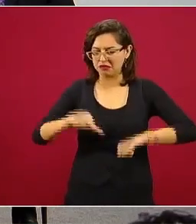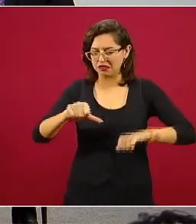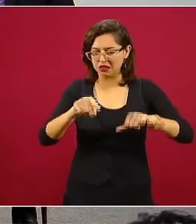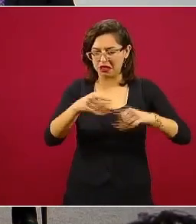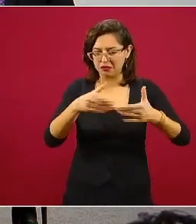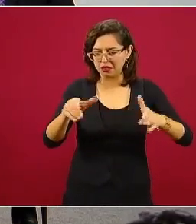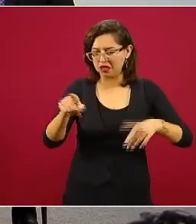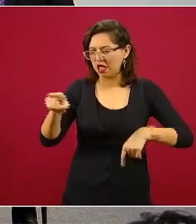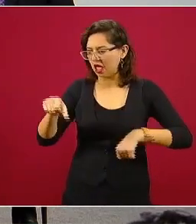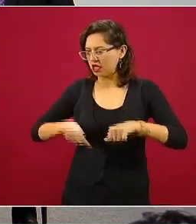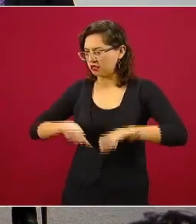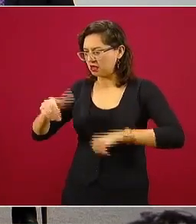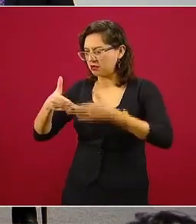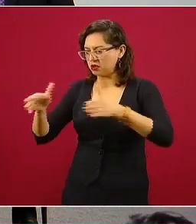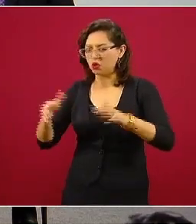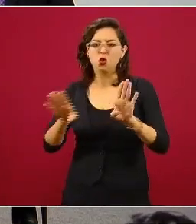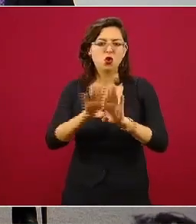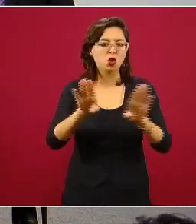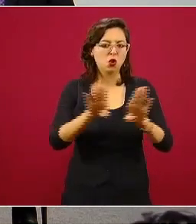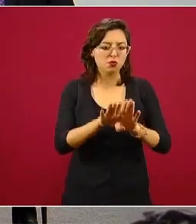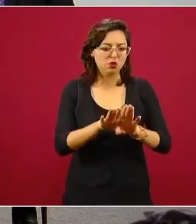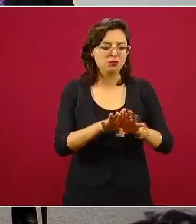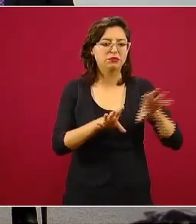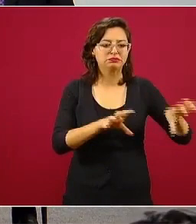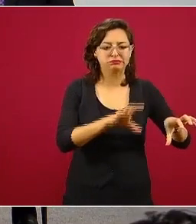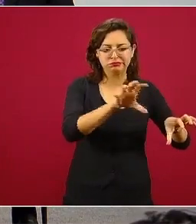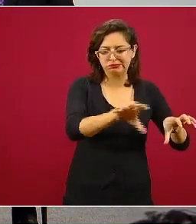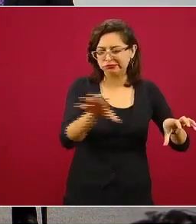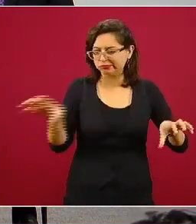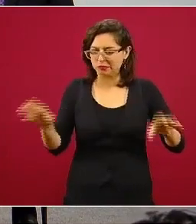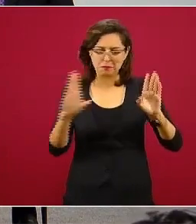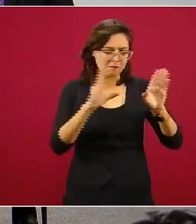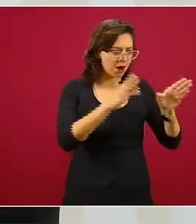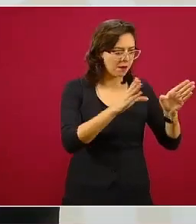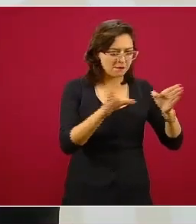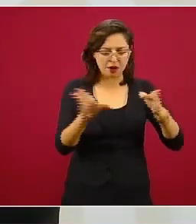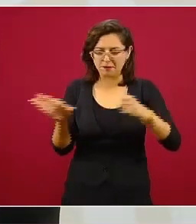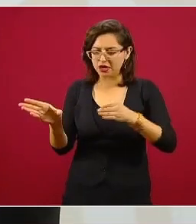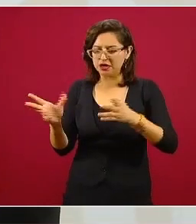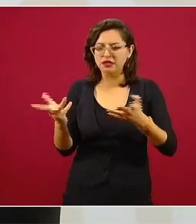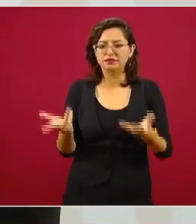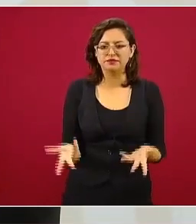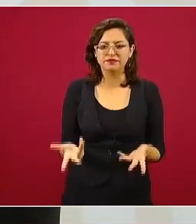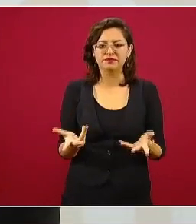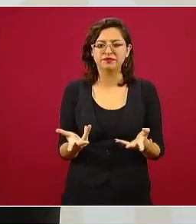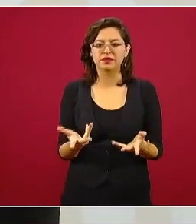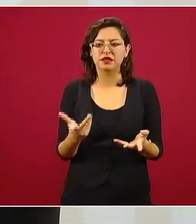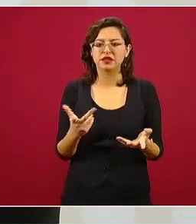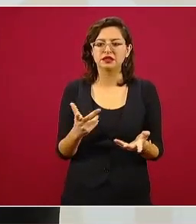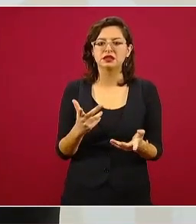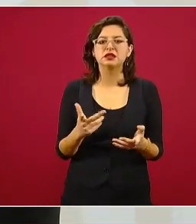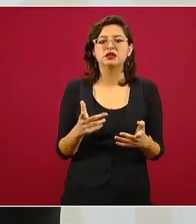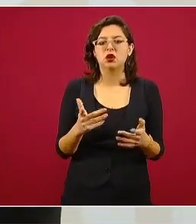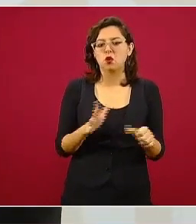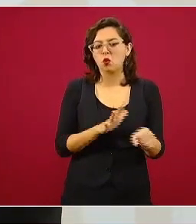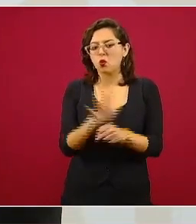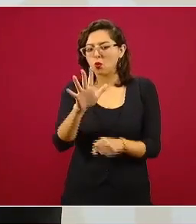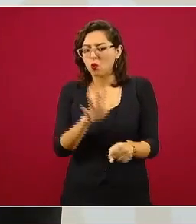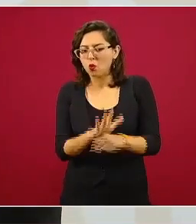con un enfoque territorial, pero también sectorial, o de actividades